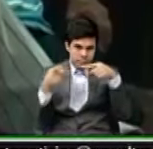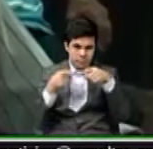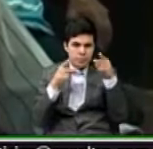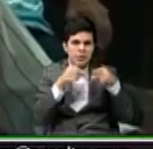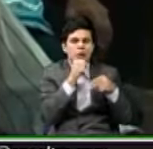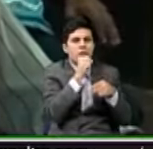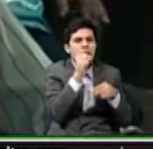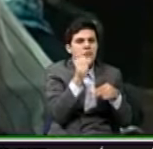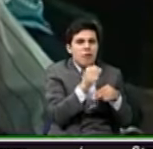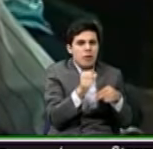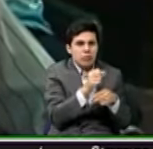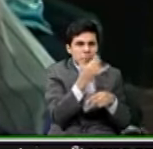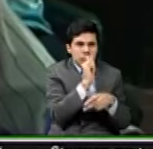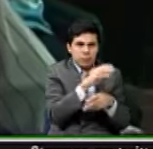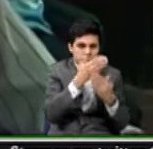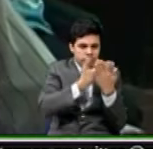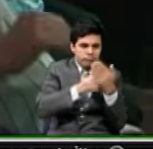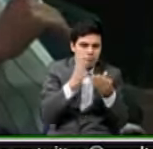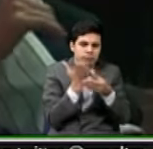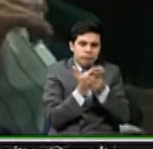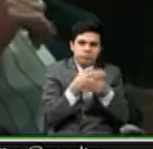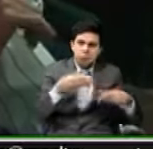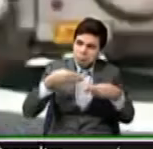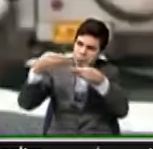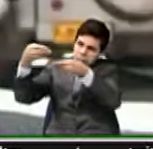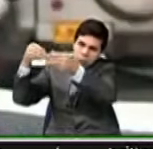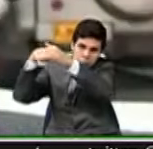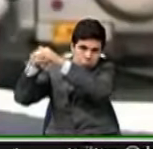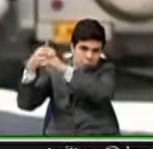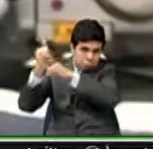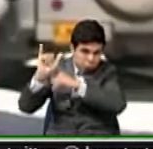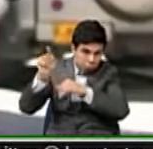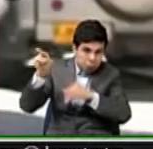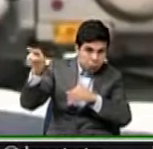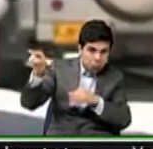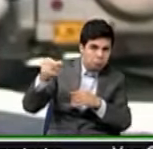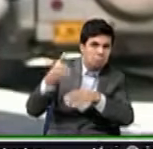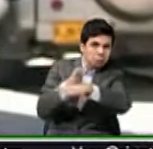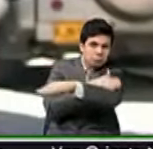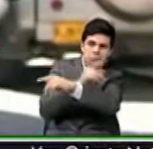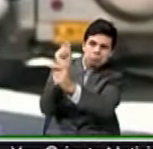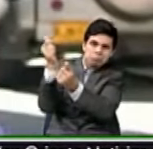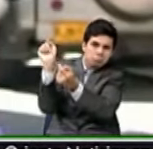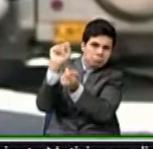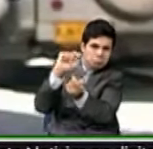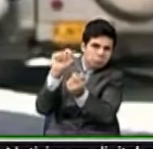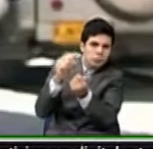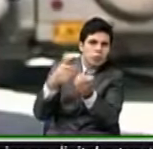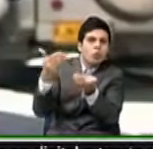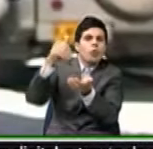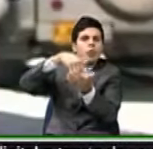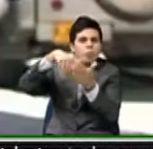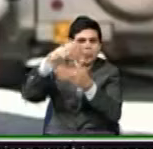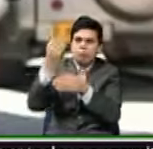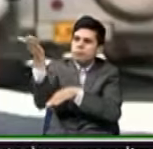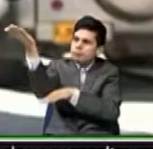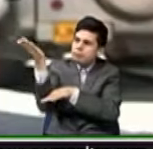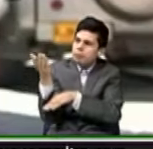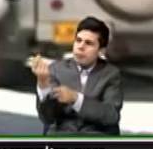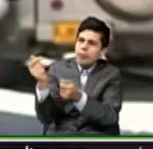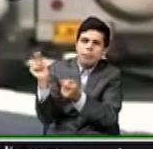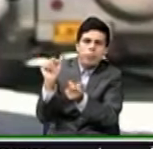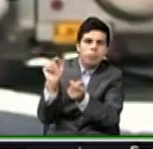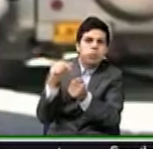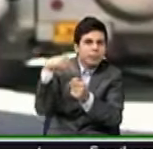adultos mayores que ya tienen su carpeta en la oficina de bienestar social y que históricamente han venido recibiendo este subsidio lo podrán empezar a reclamar la